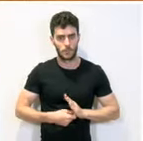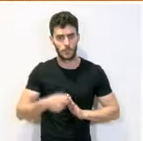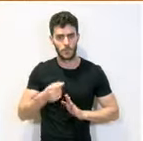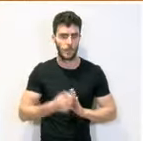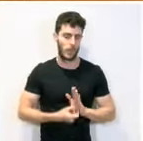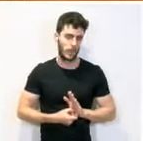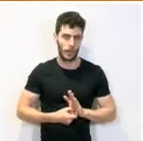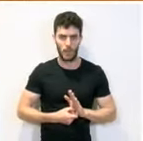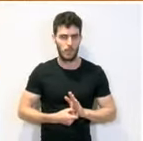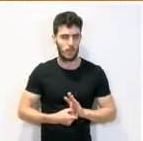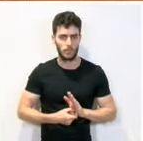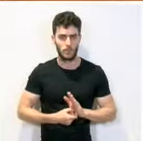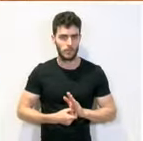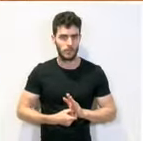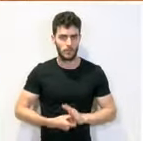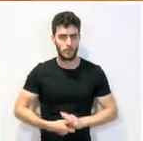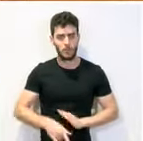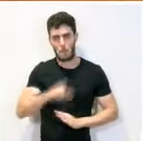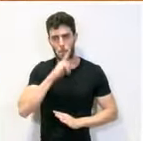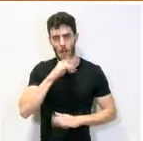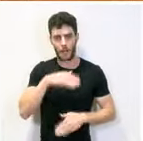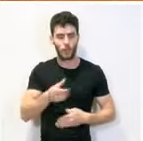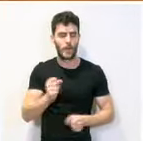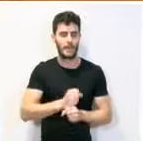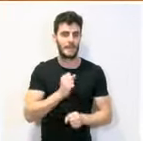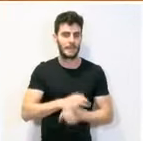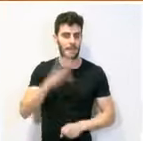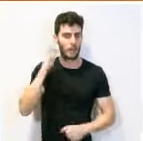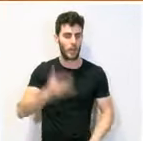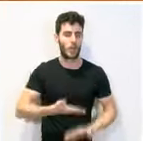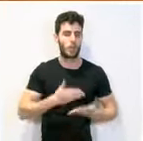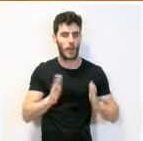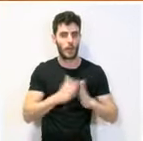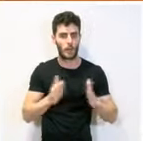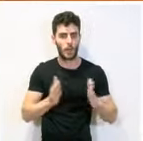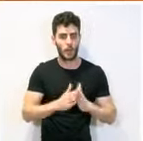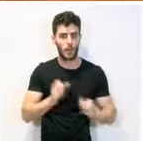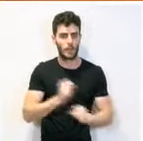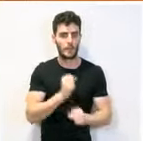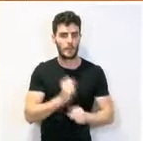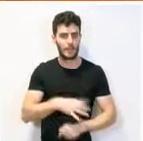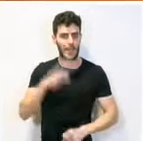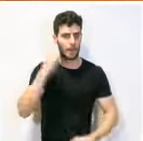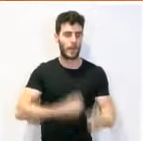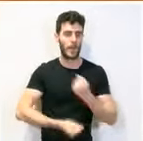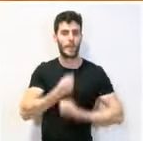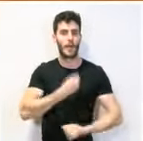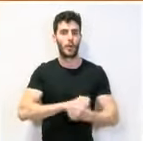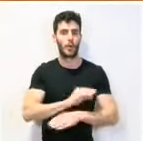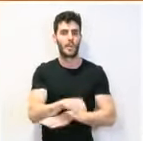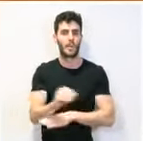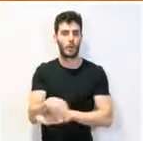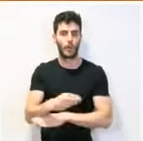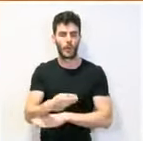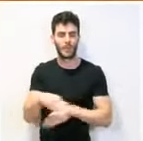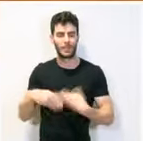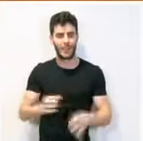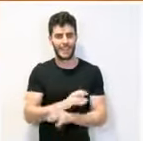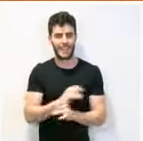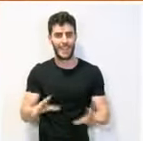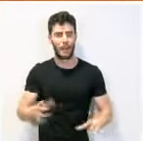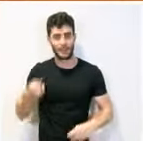enormemente depauperadas, son precisamente las trabajadoras de ayuda a domicilio, las trabajadoras de la economía de cuidados. ¿Por qué no